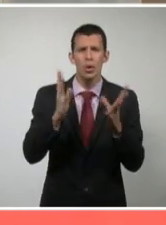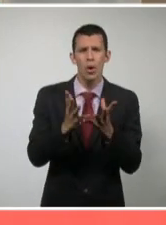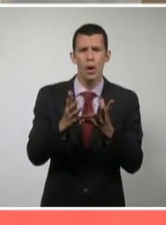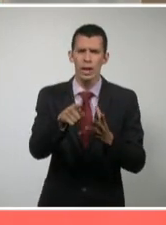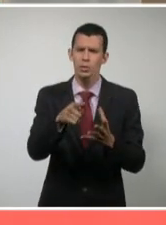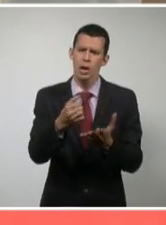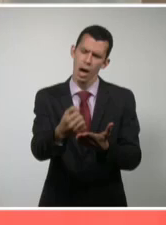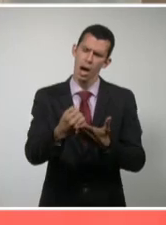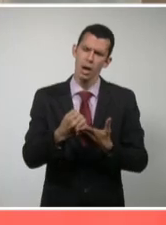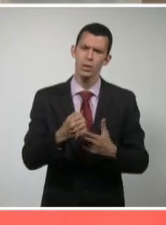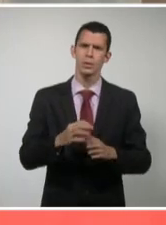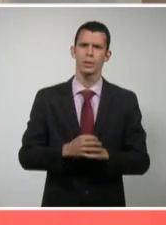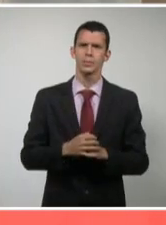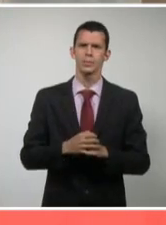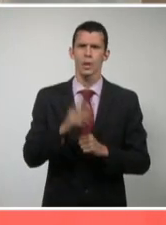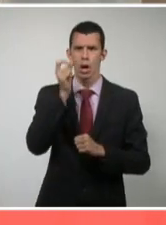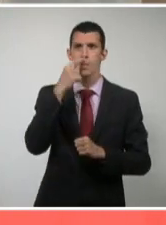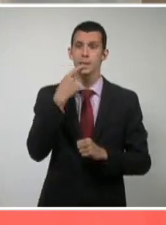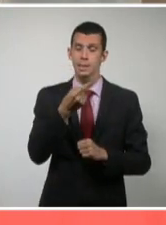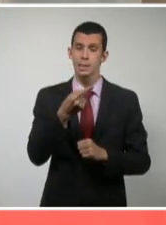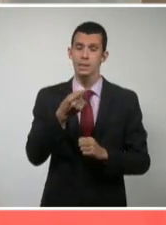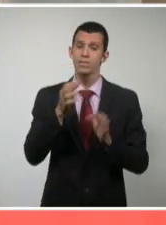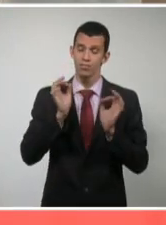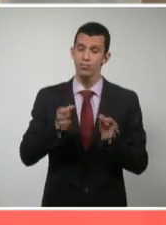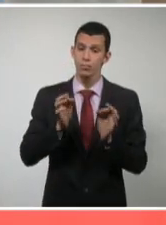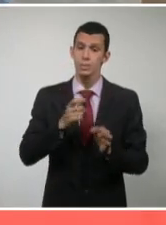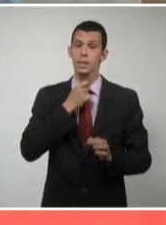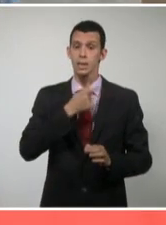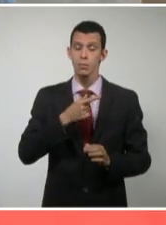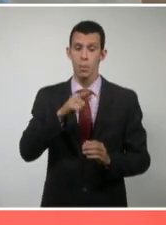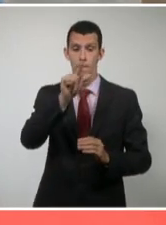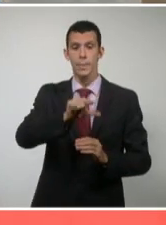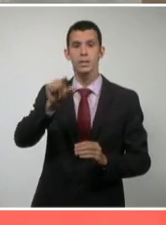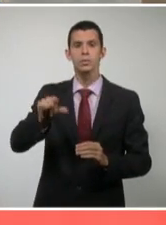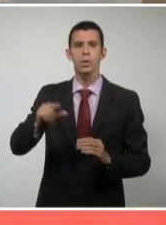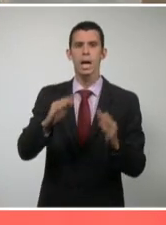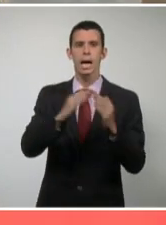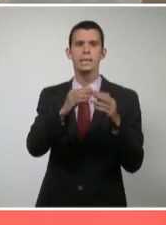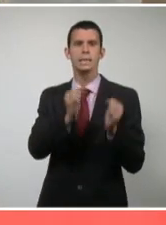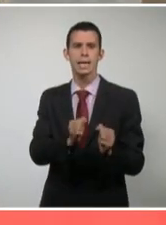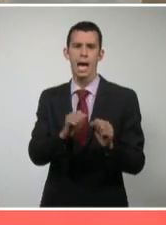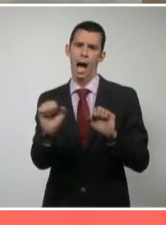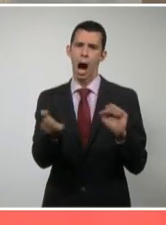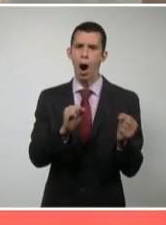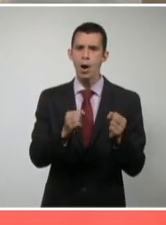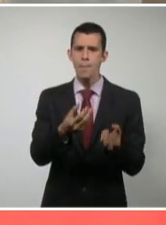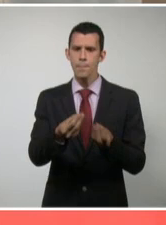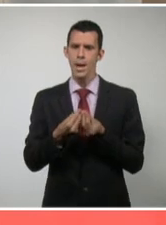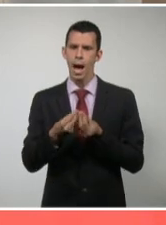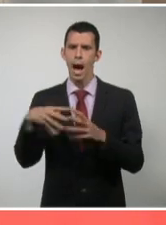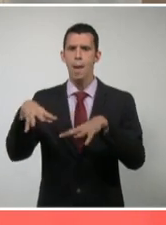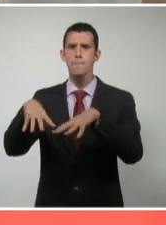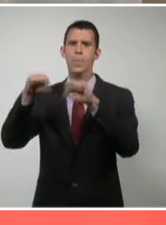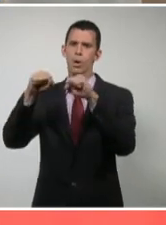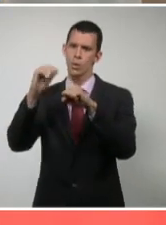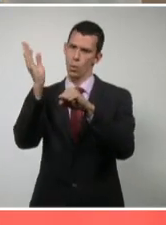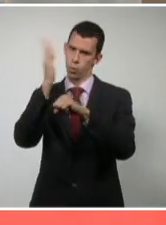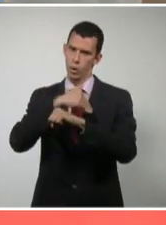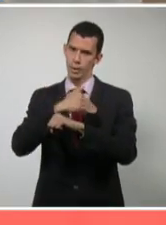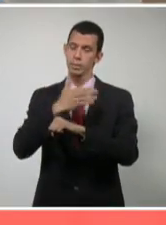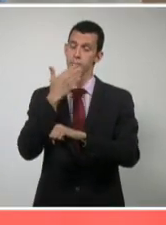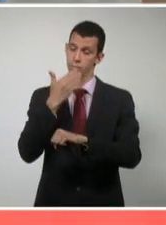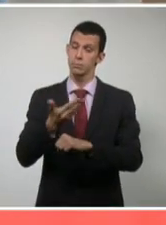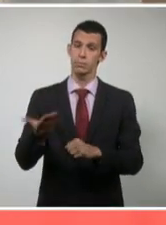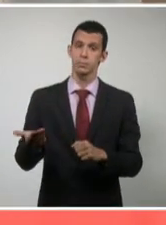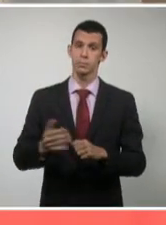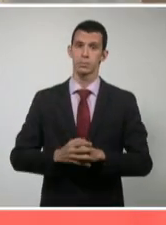apagones. Además, como bioplanta, garantizamos también el ahorro de combustible en toda esta etapa al país, a partir